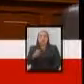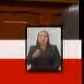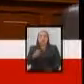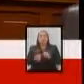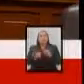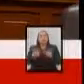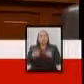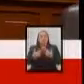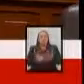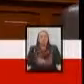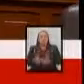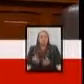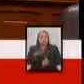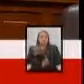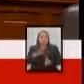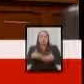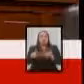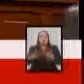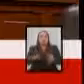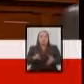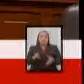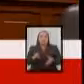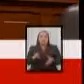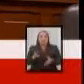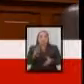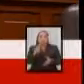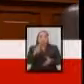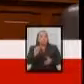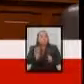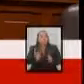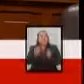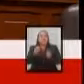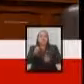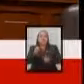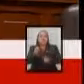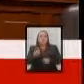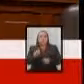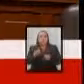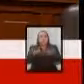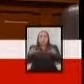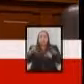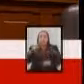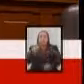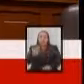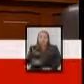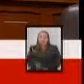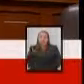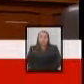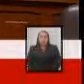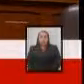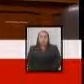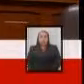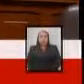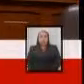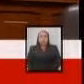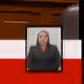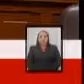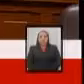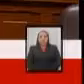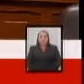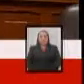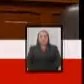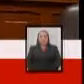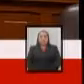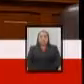que yo planteo para hacerla, no entregarle un cheque en blanco a la superintendencia, sino